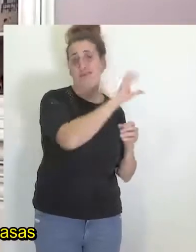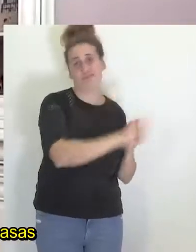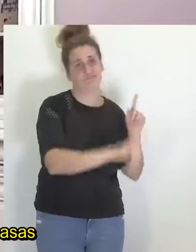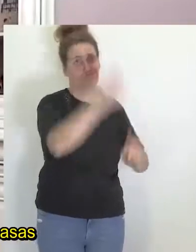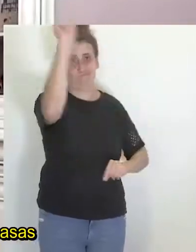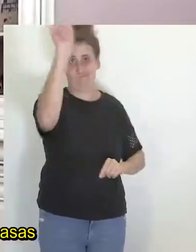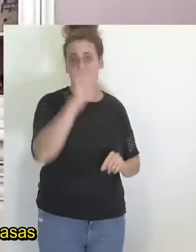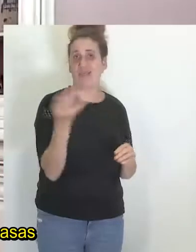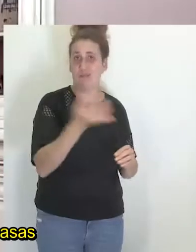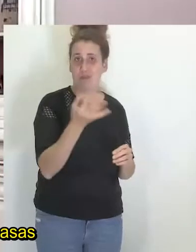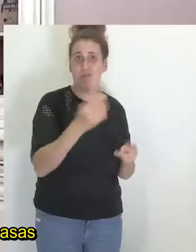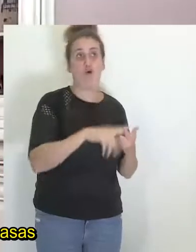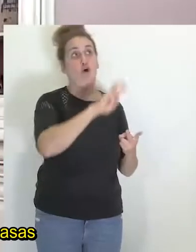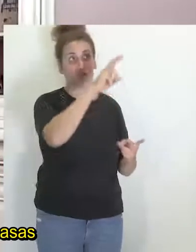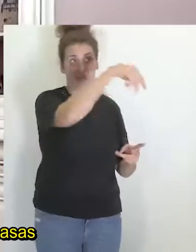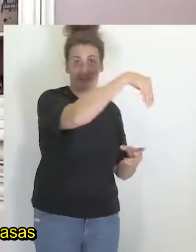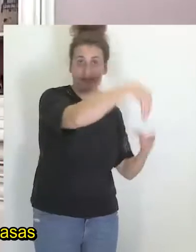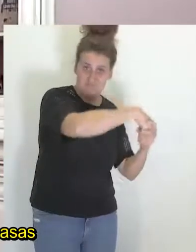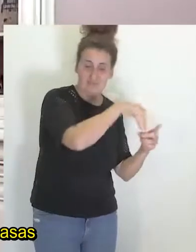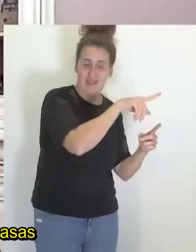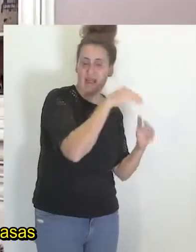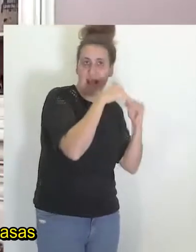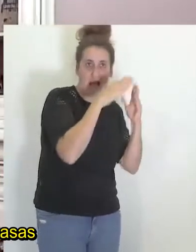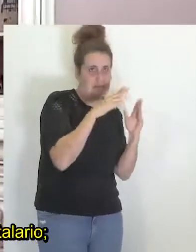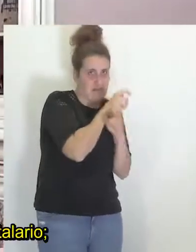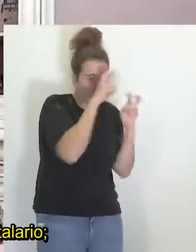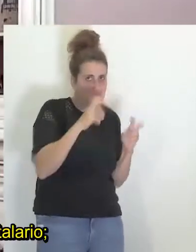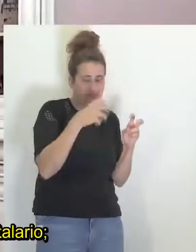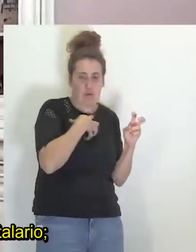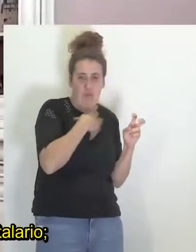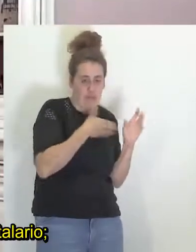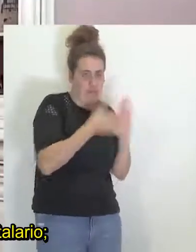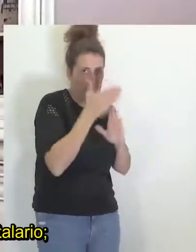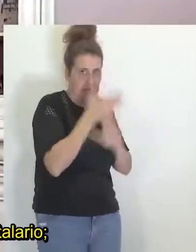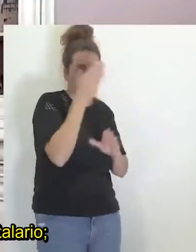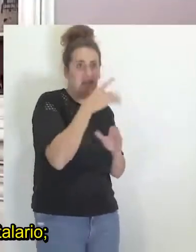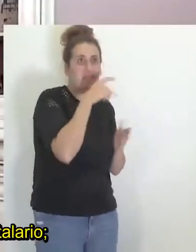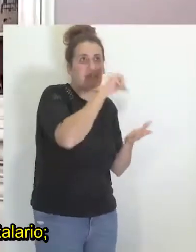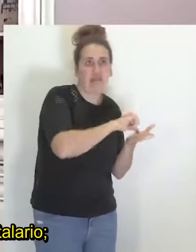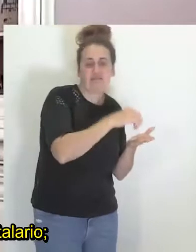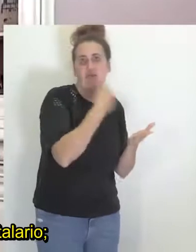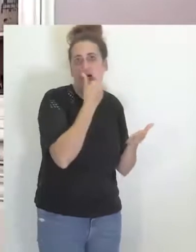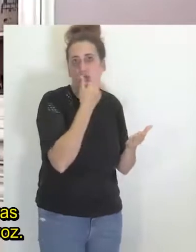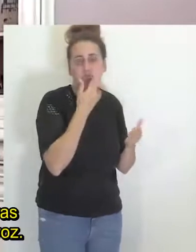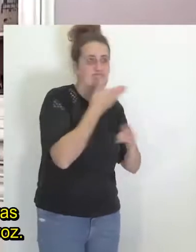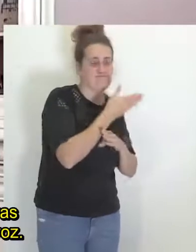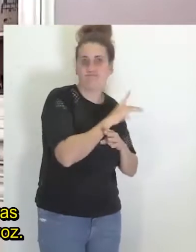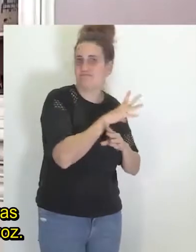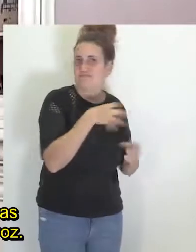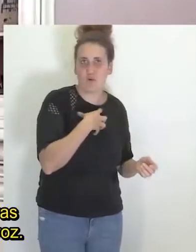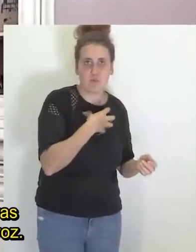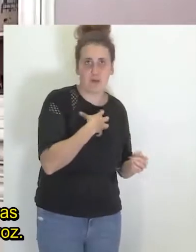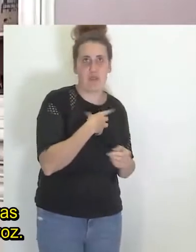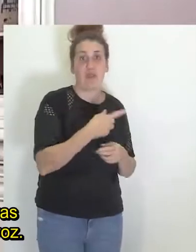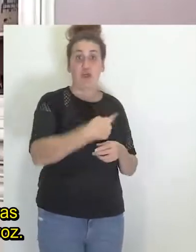país, otras que están allá y apenas pueden salir de sus casas tranquilamente o no pueden ir a un centro hospitalario. Lo que nos corresponde a